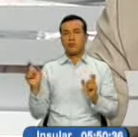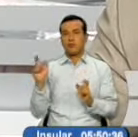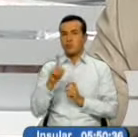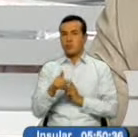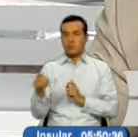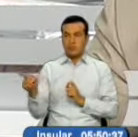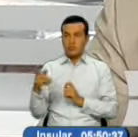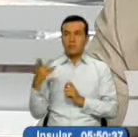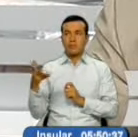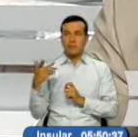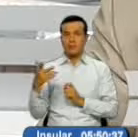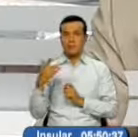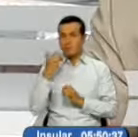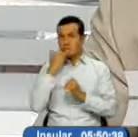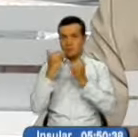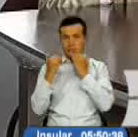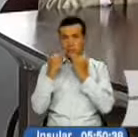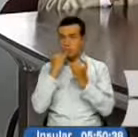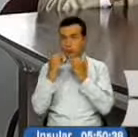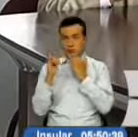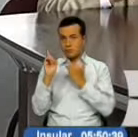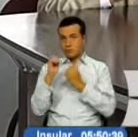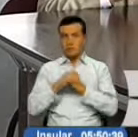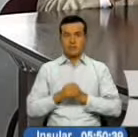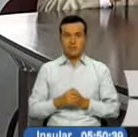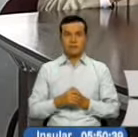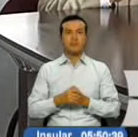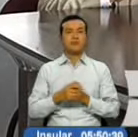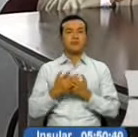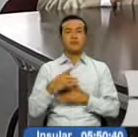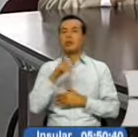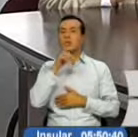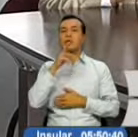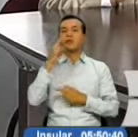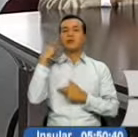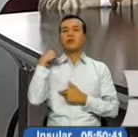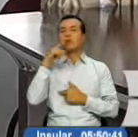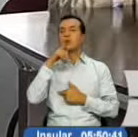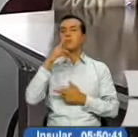que cometen delitos comunes. Sánchez aclara además quién tiene la potestad